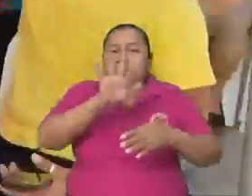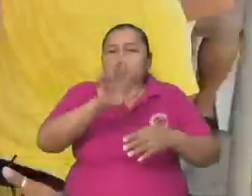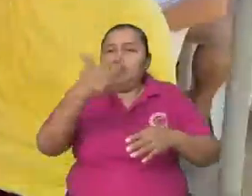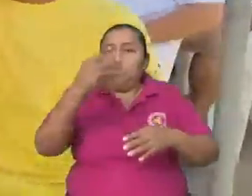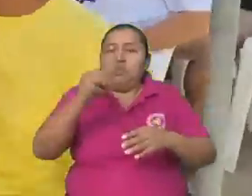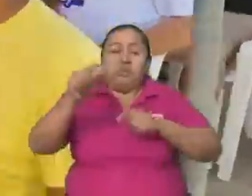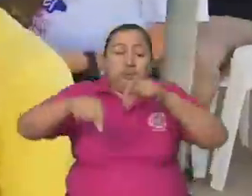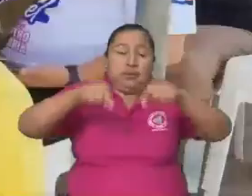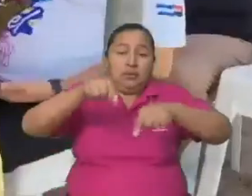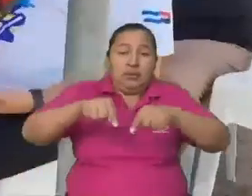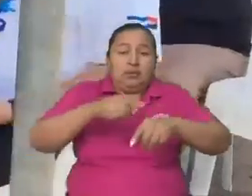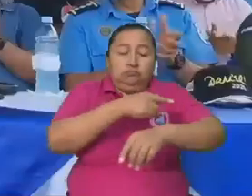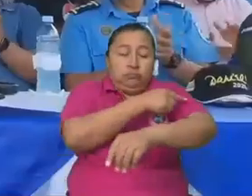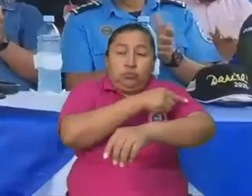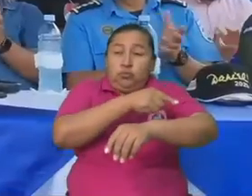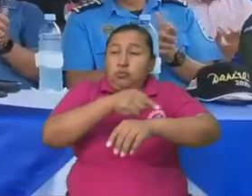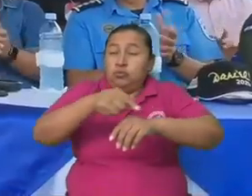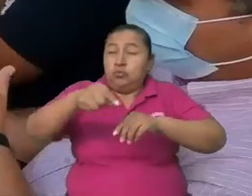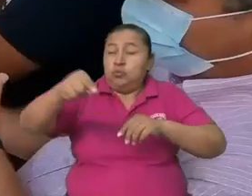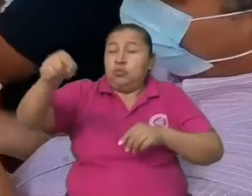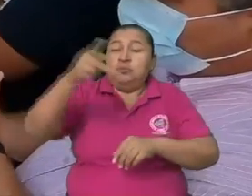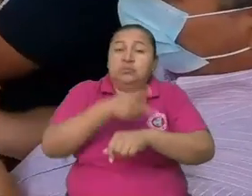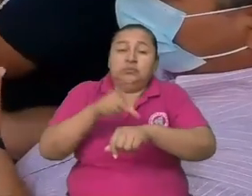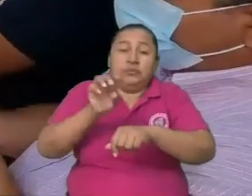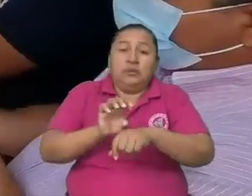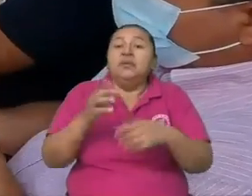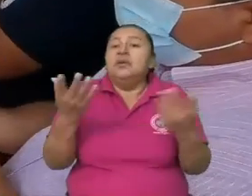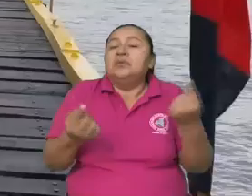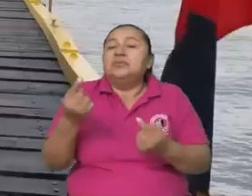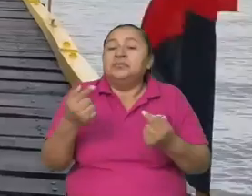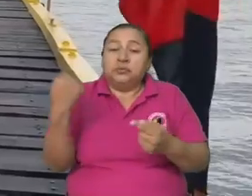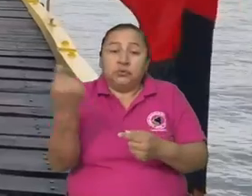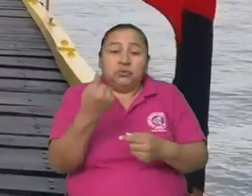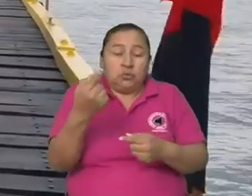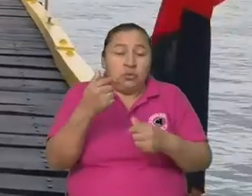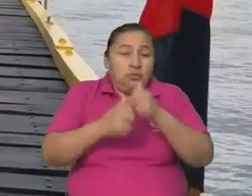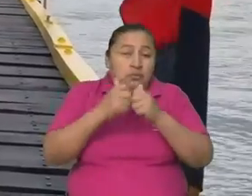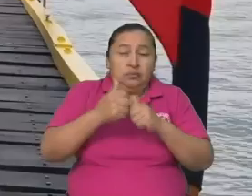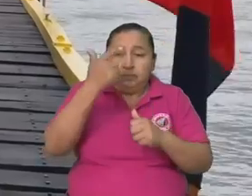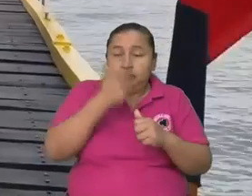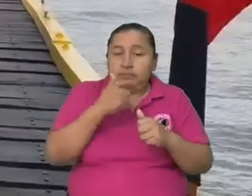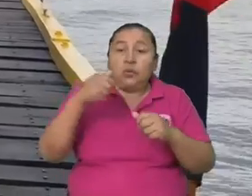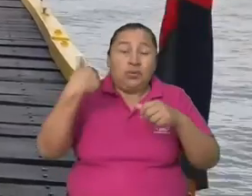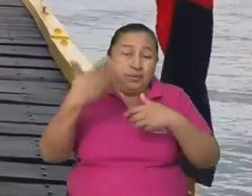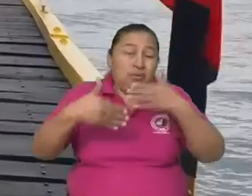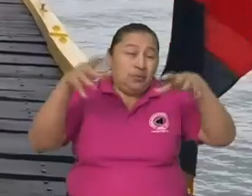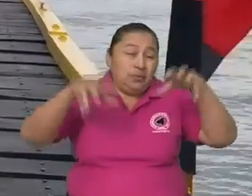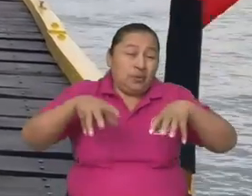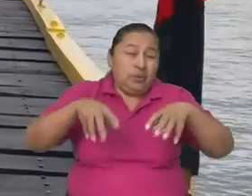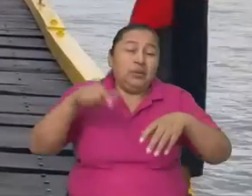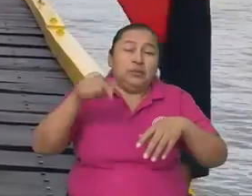kilómetros hasta Puerto Cabezas. El único problema que teníamos serio ahí cuando llueve, pues, es